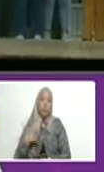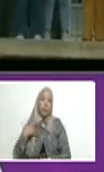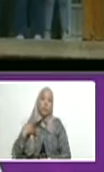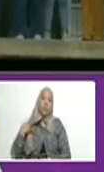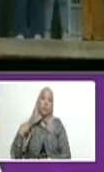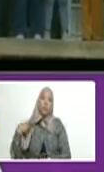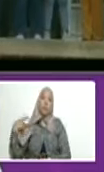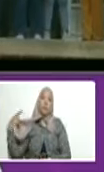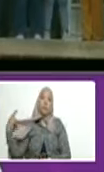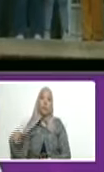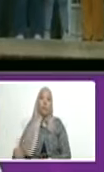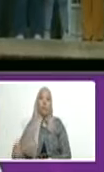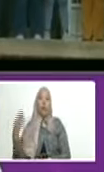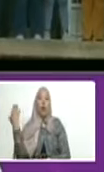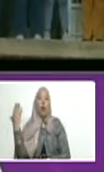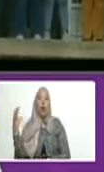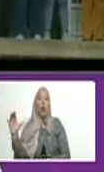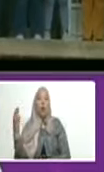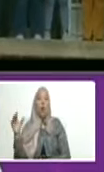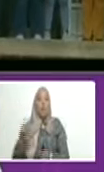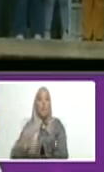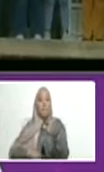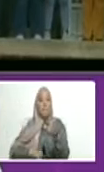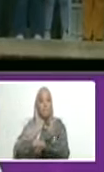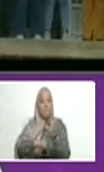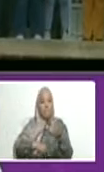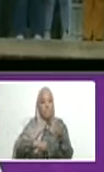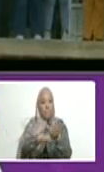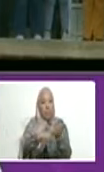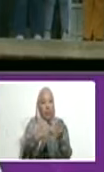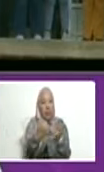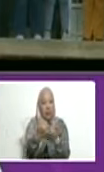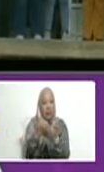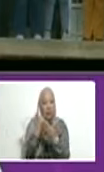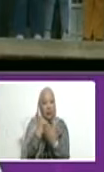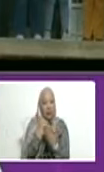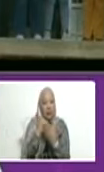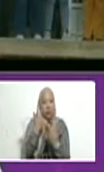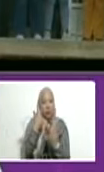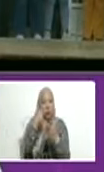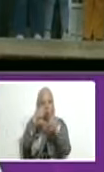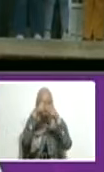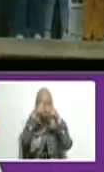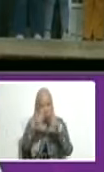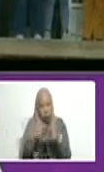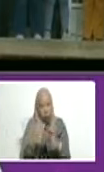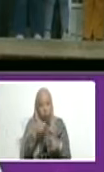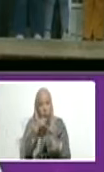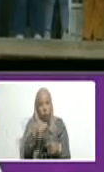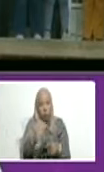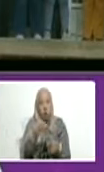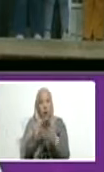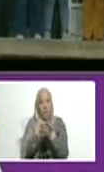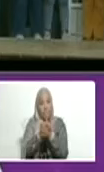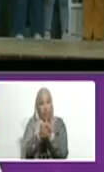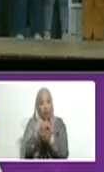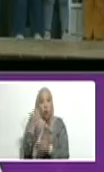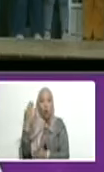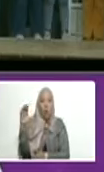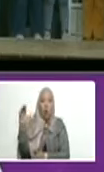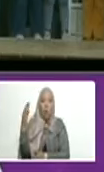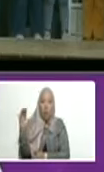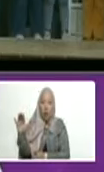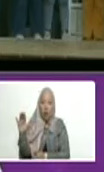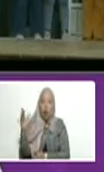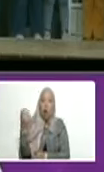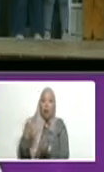Al pueblo de Colombia que nos apoya, nos ayudan con sus datos. Gracias a esos colombianos y a esas colombianas que